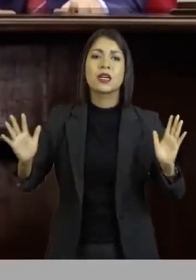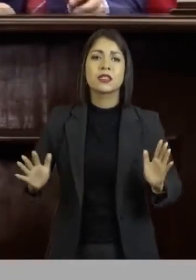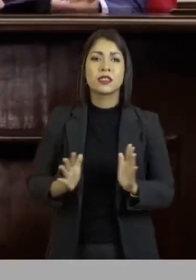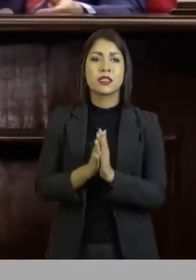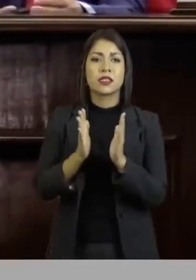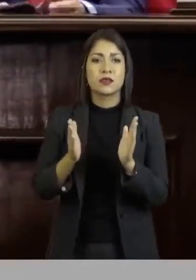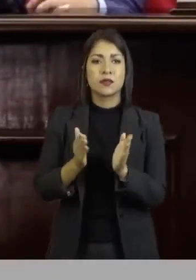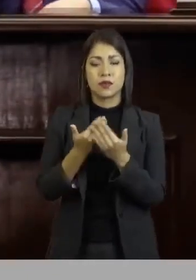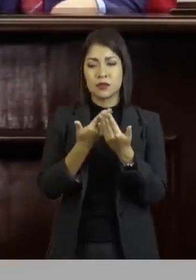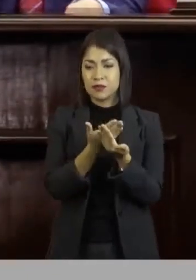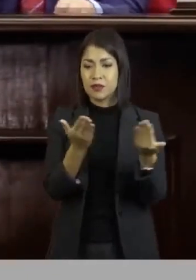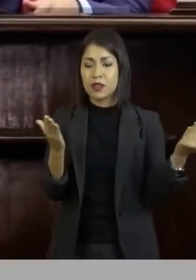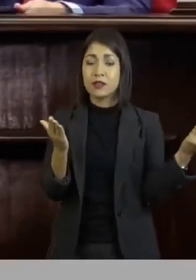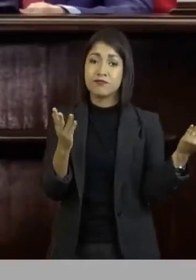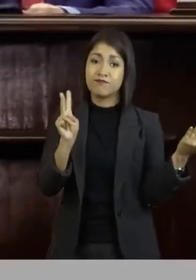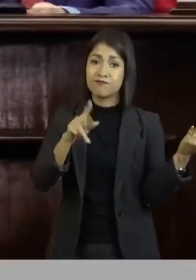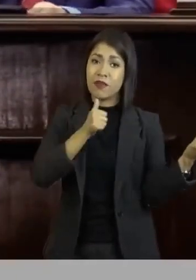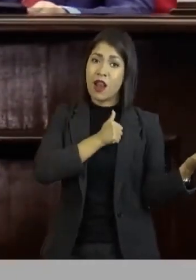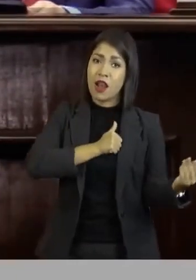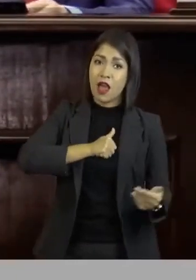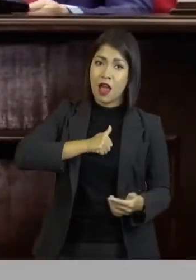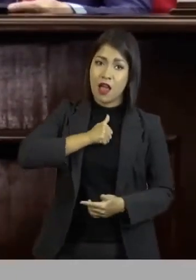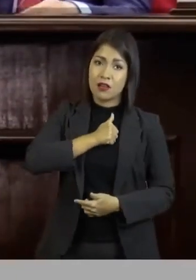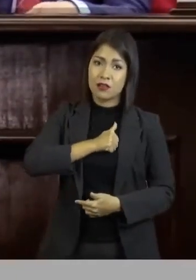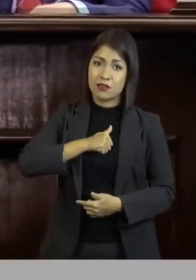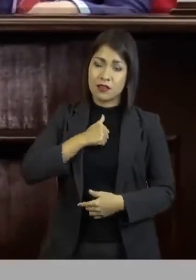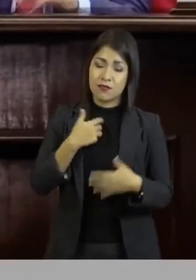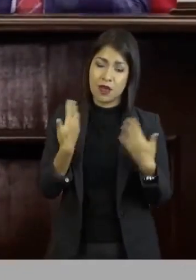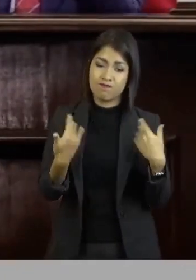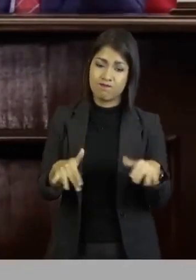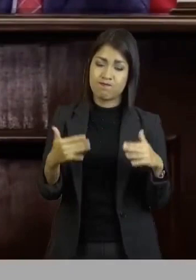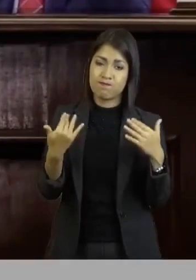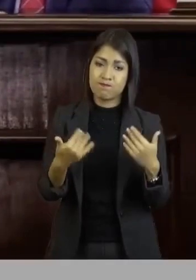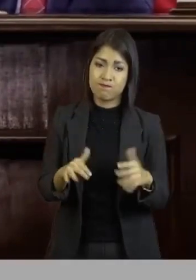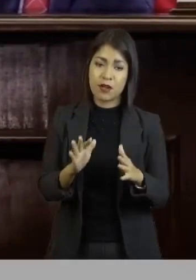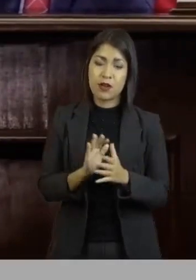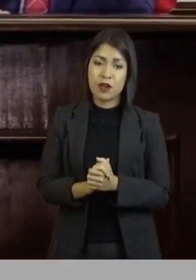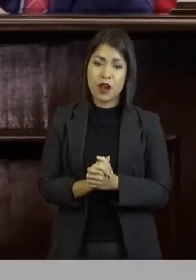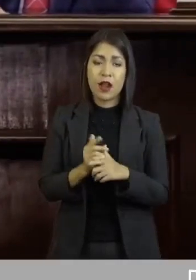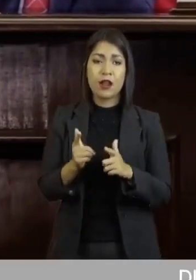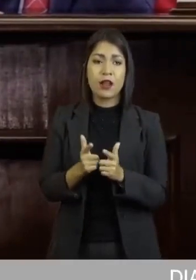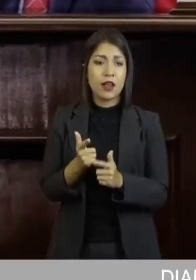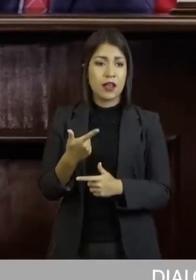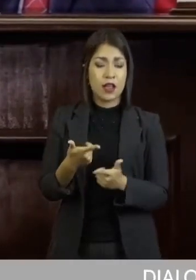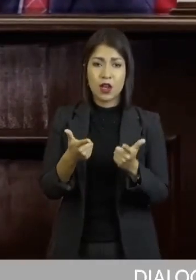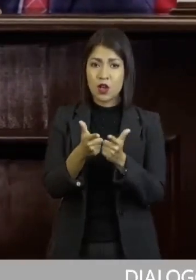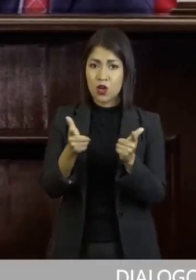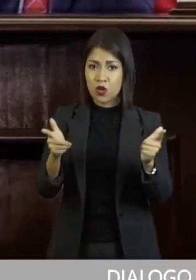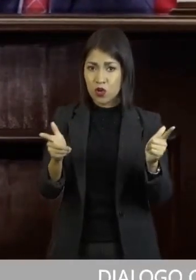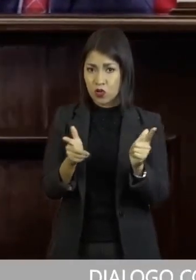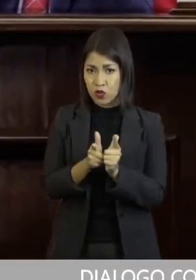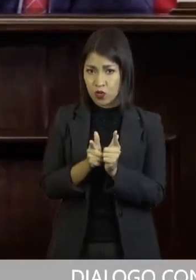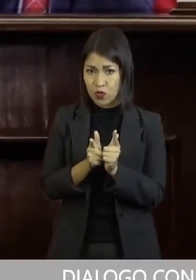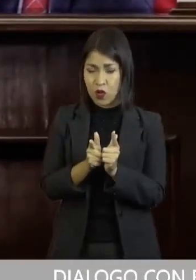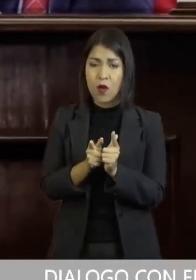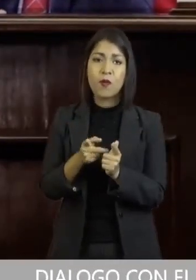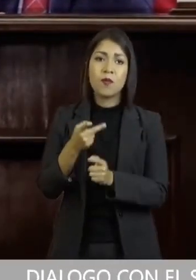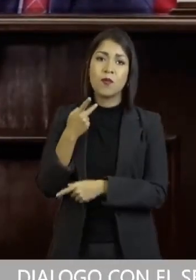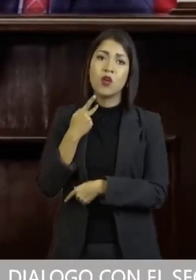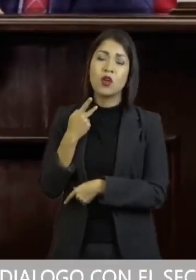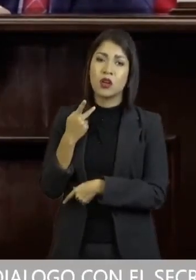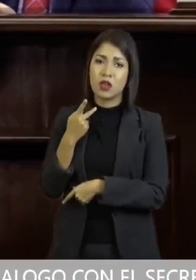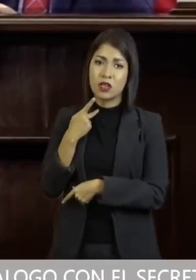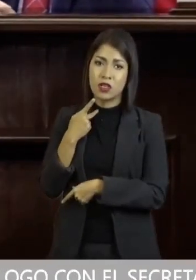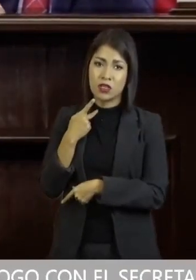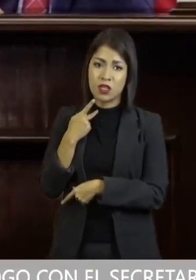ustedes. Lamento mucho que los integrantes de la fracción parlamentaria del